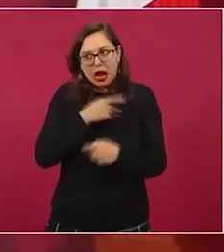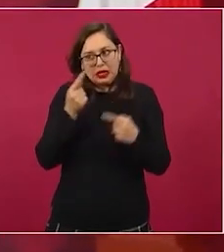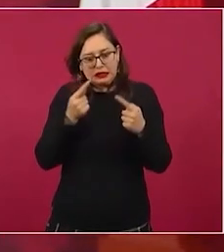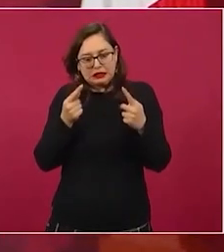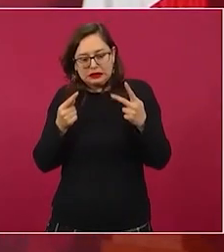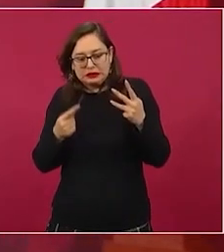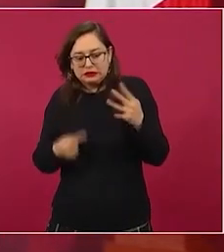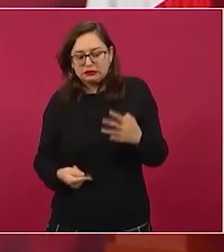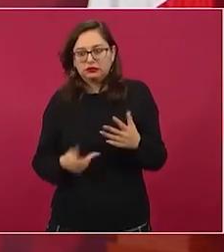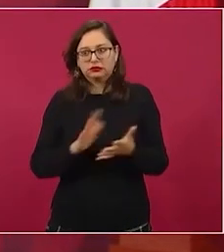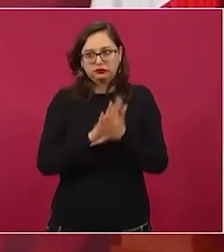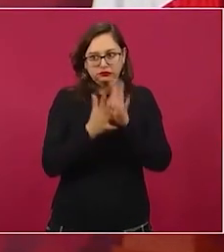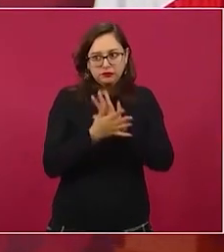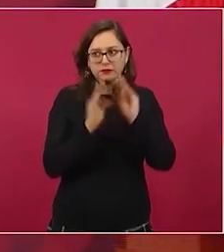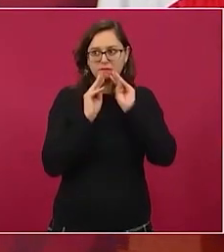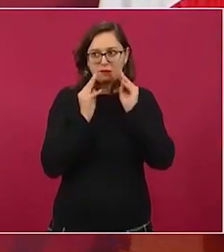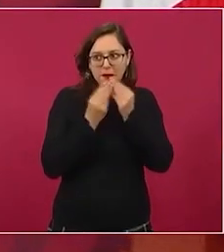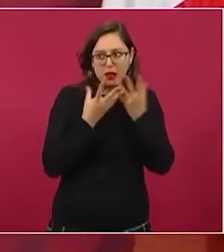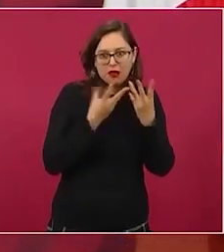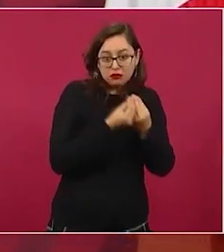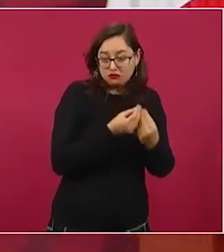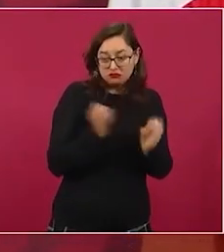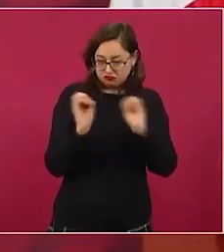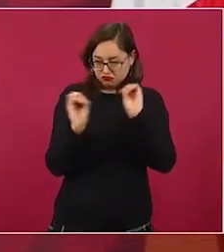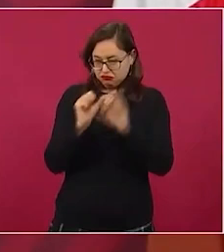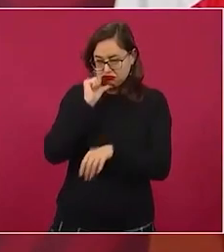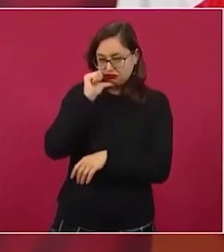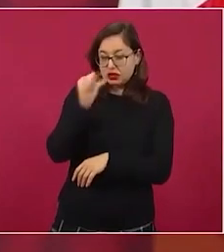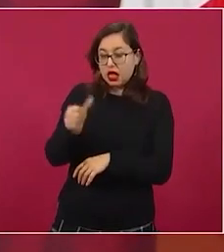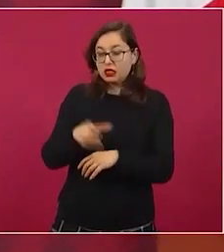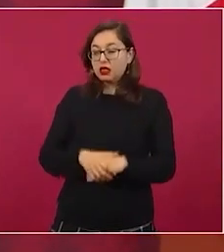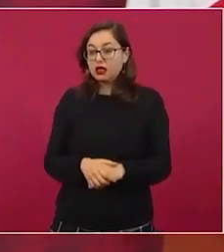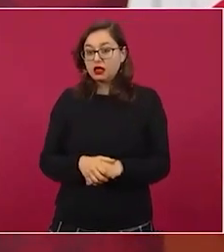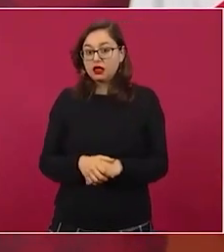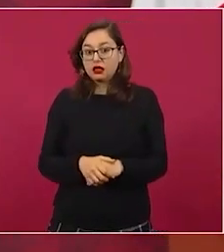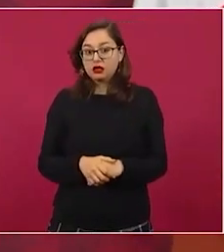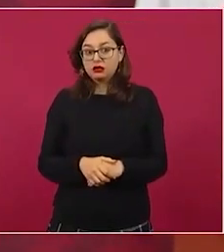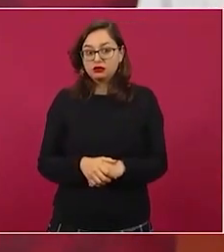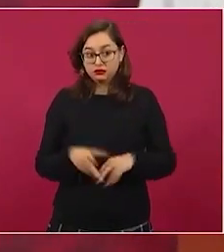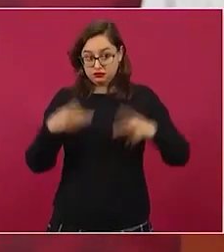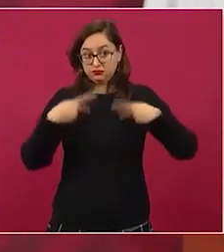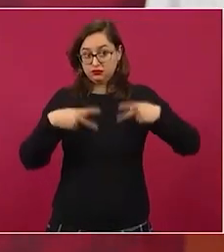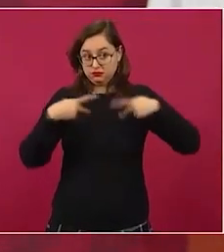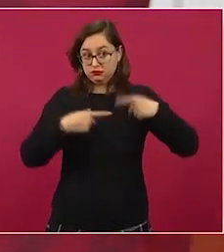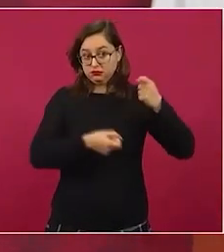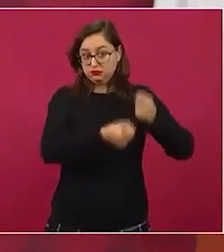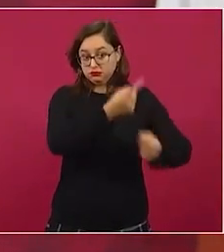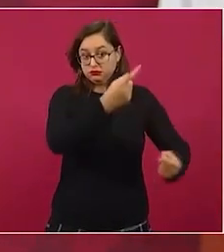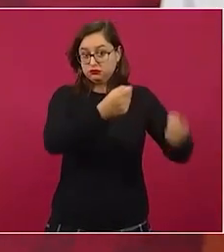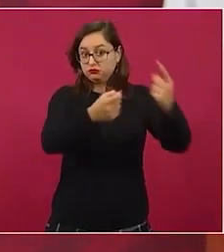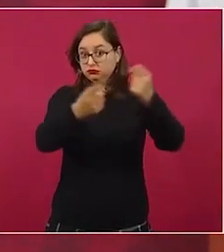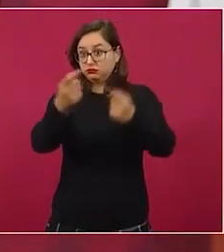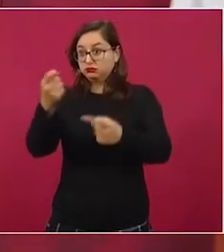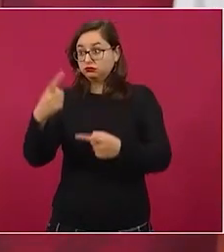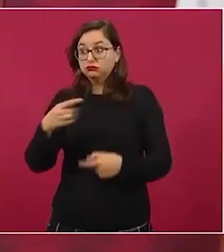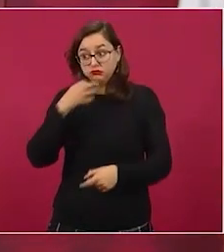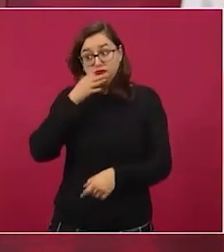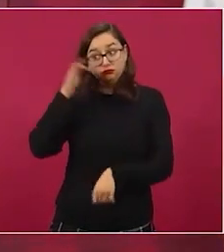actuando en contubernio con la delincuencia, porque si hay testimonios de que le